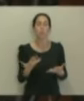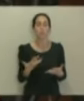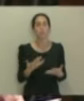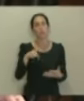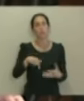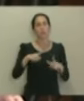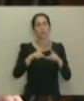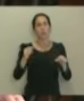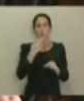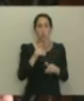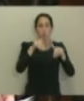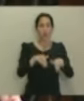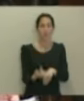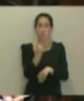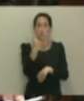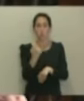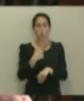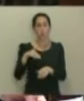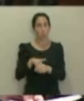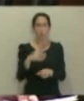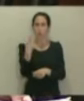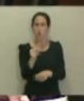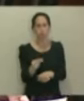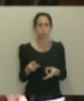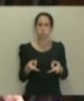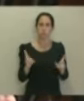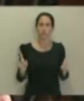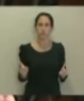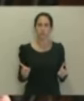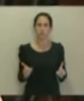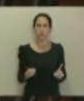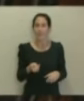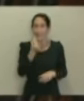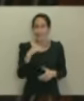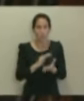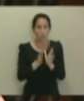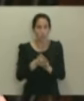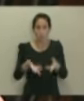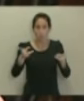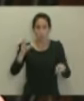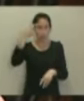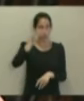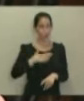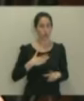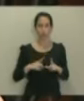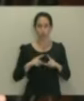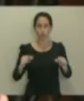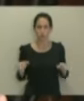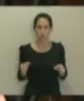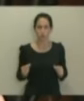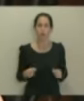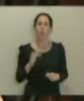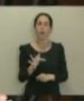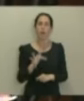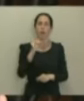Es la única excepción, una excepción democrática absoluta, como le digo. Y eso, aparte de impedir el